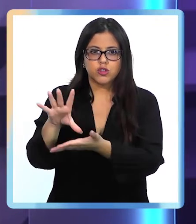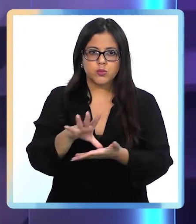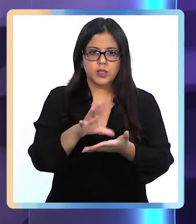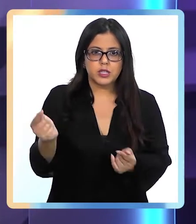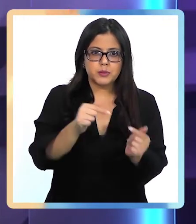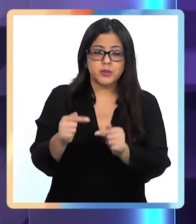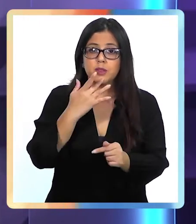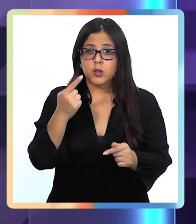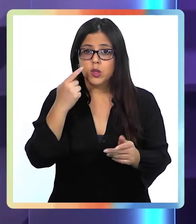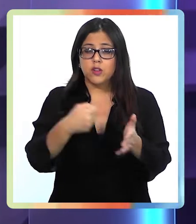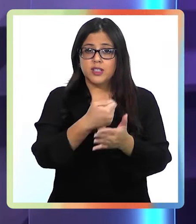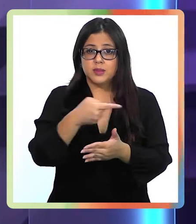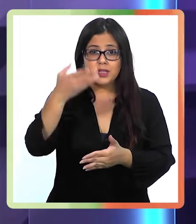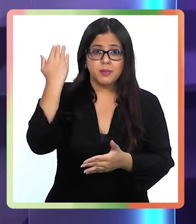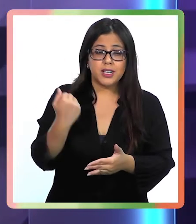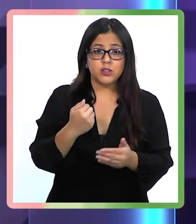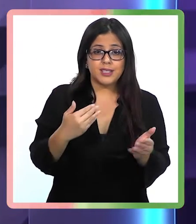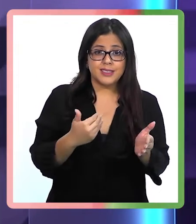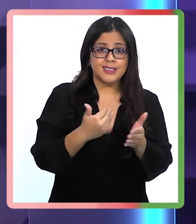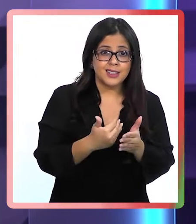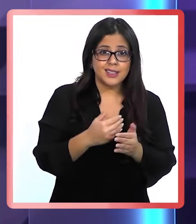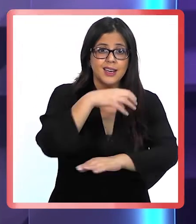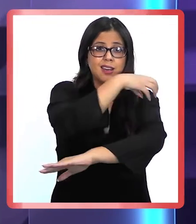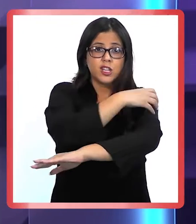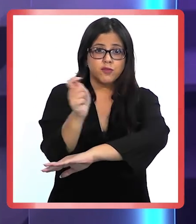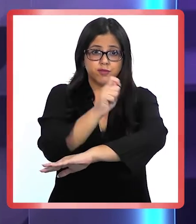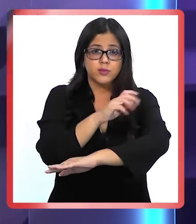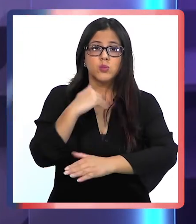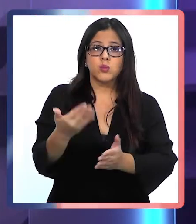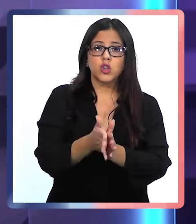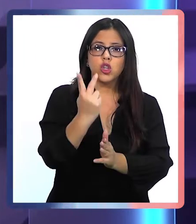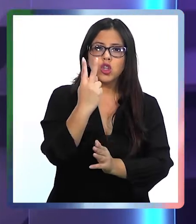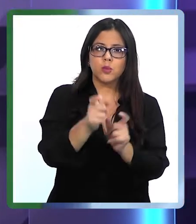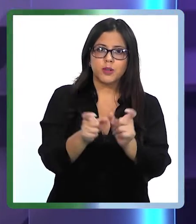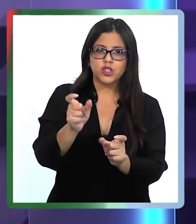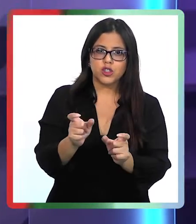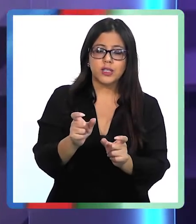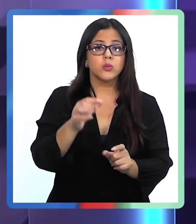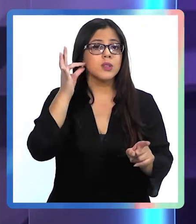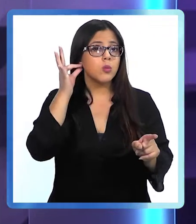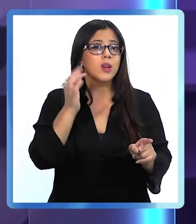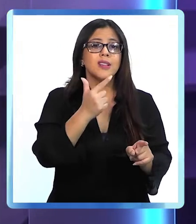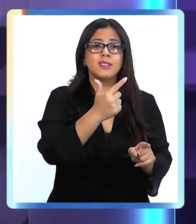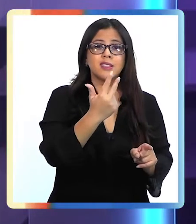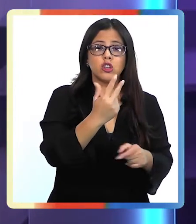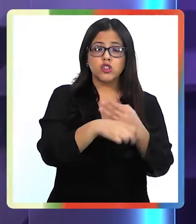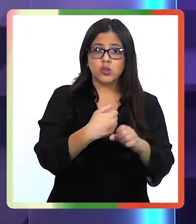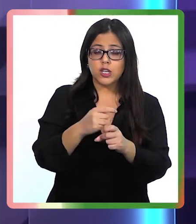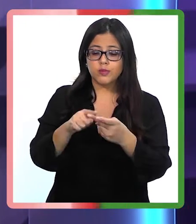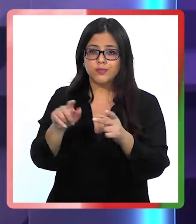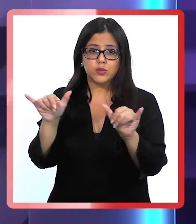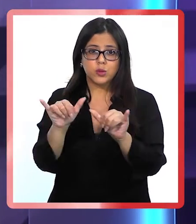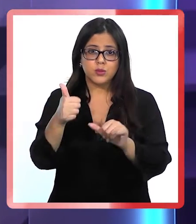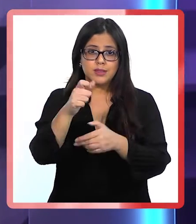fíjese que el fin de semana pasado, allá al ladito, en la región de Tarapacá, fallecieron 2 personas el fin de semana pasado. Una mujer de 78 años y una bebé de